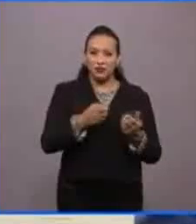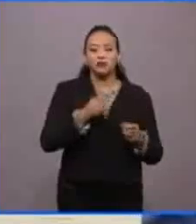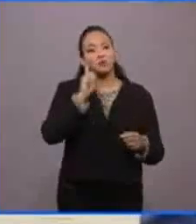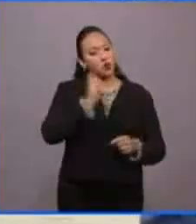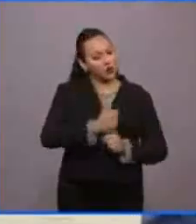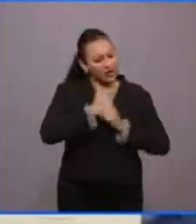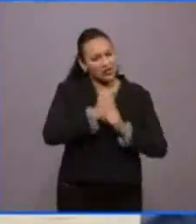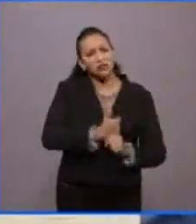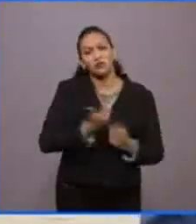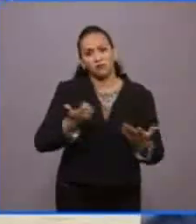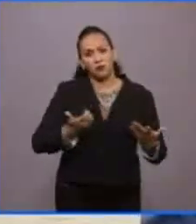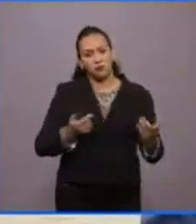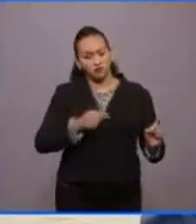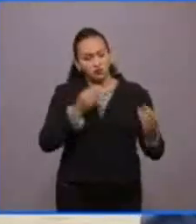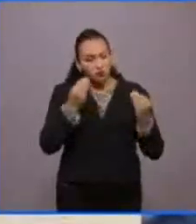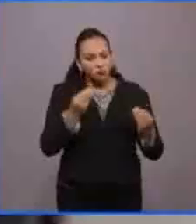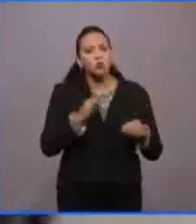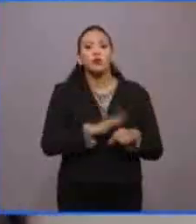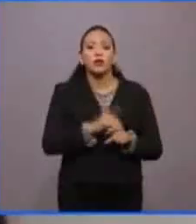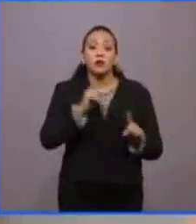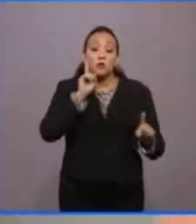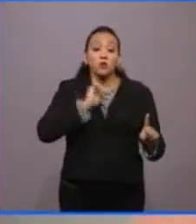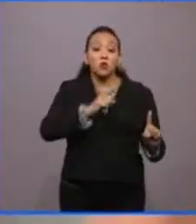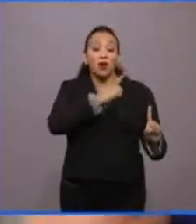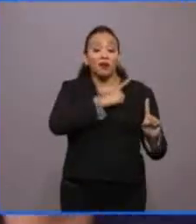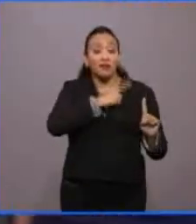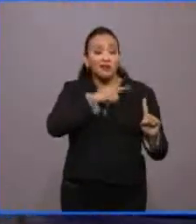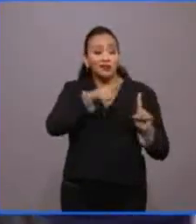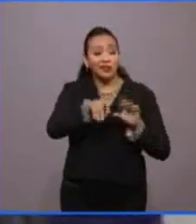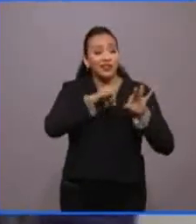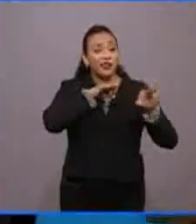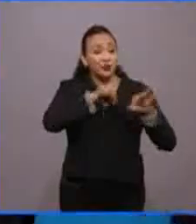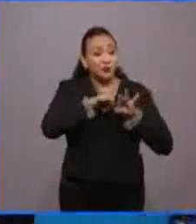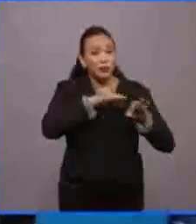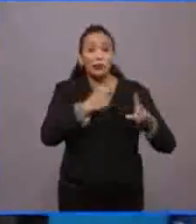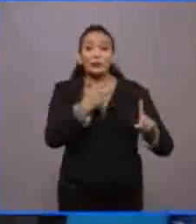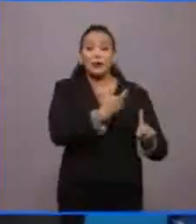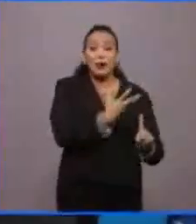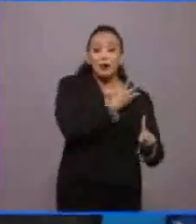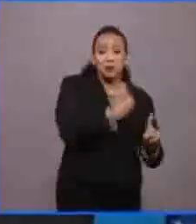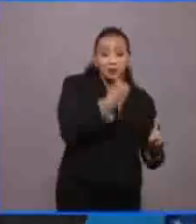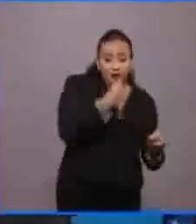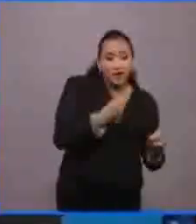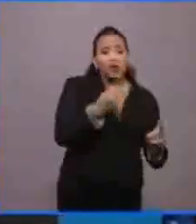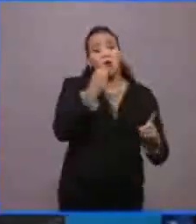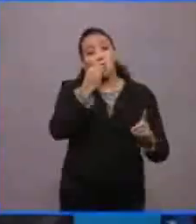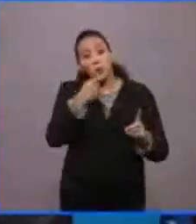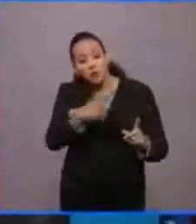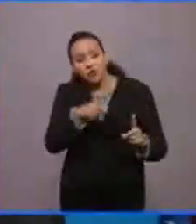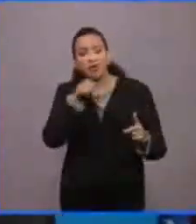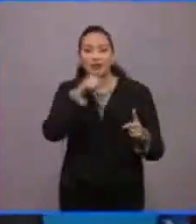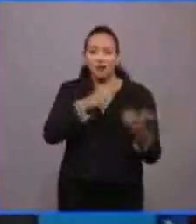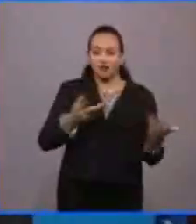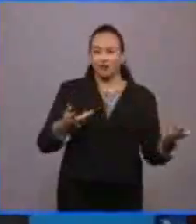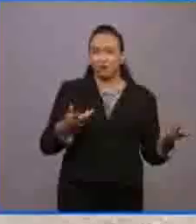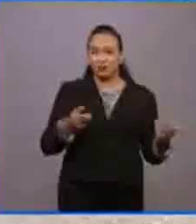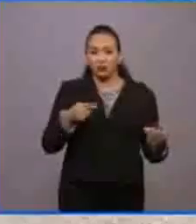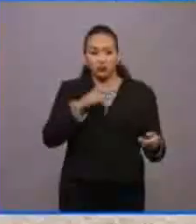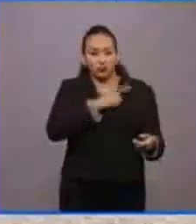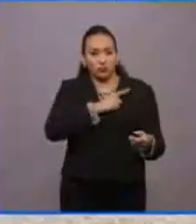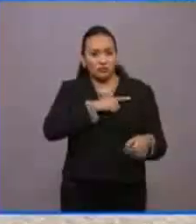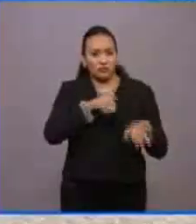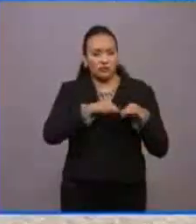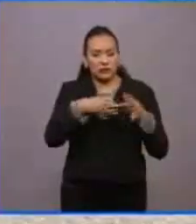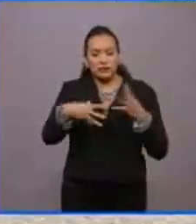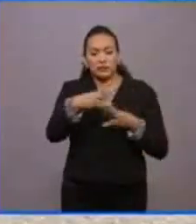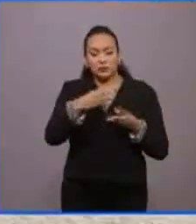de género en contra de la madre, al ser ella la que tenía que sufragar la obligación del deudor alimentario con sus recursos, lo que también